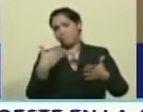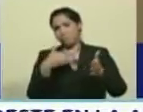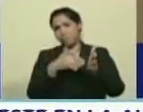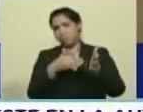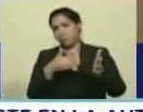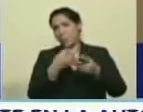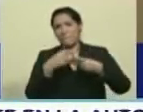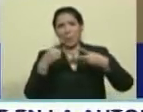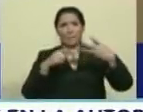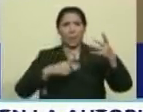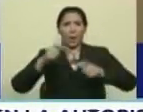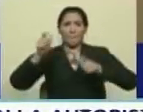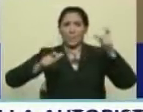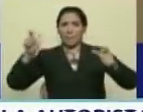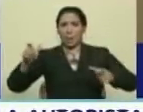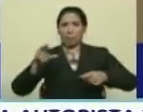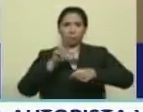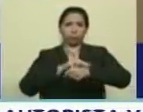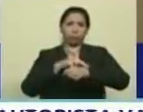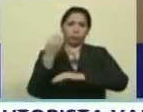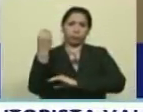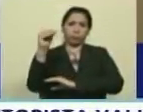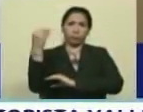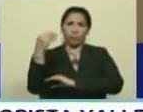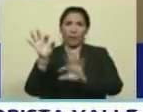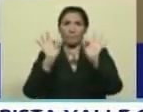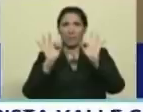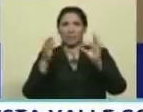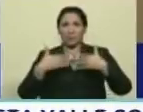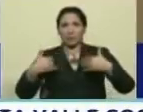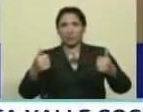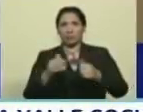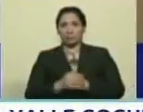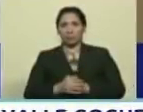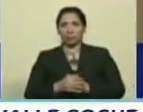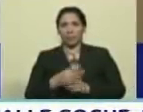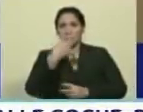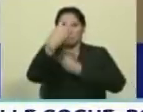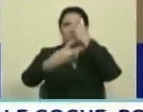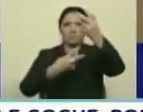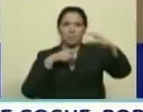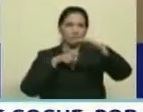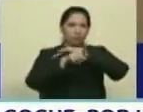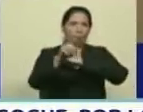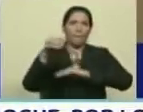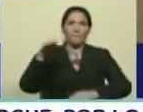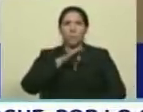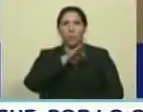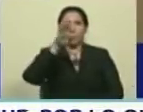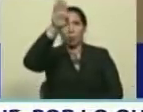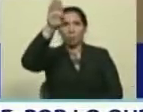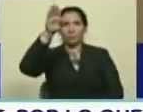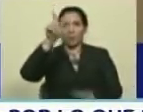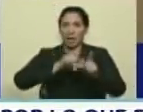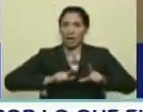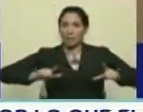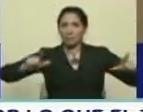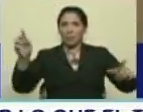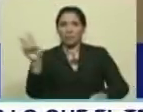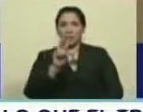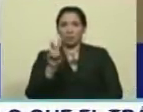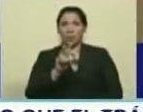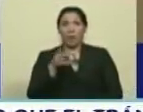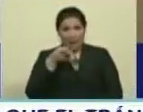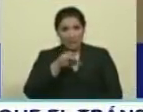terapistas, especialistas en salud, se fueron a los barrios, a los campos de Venezuela, y aún están allí por